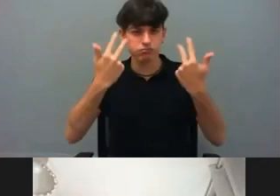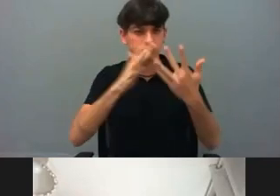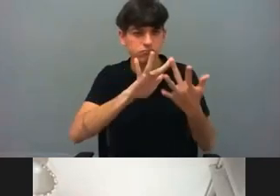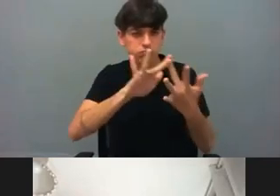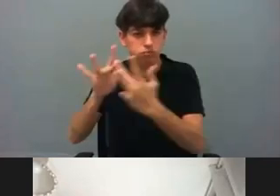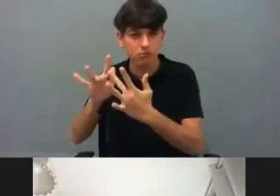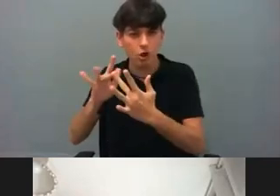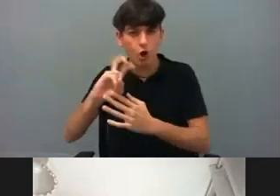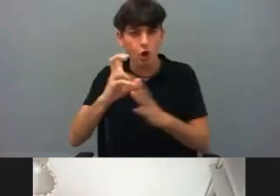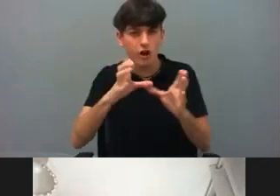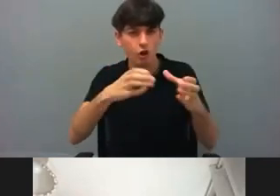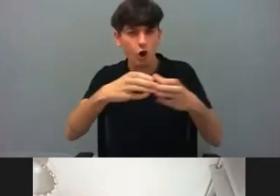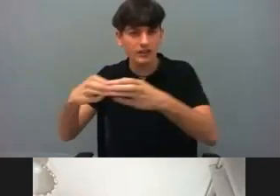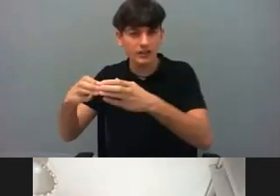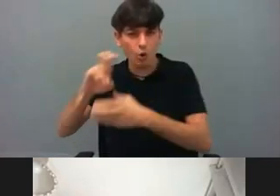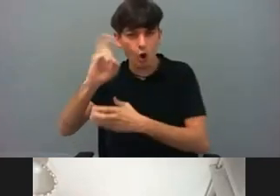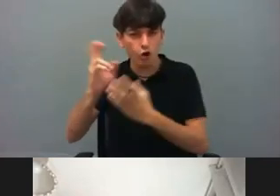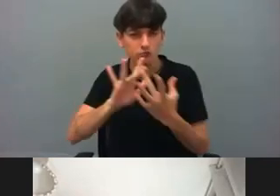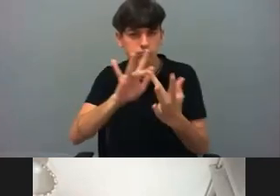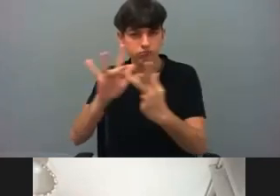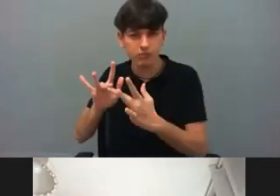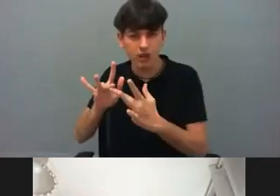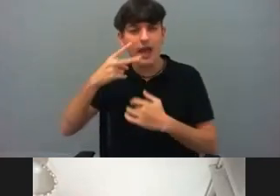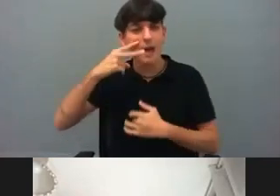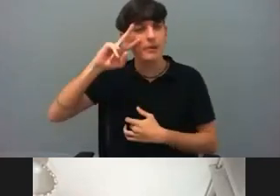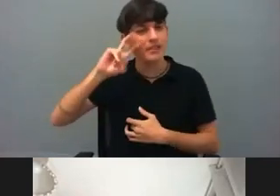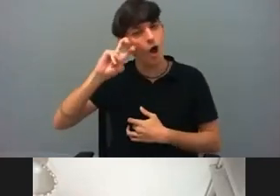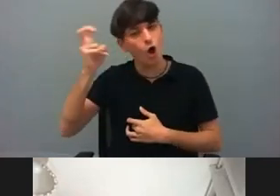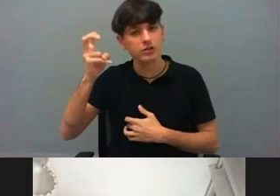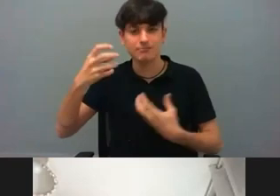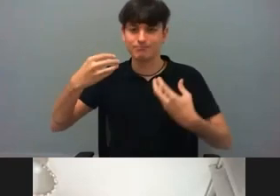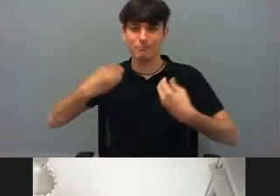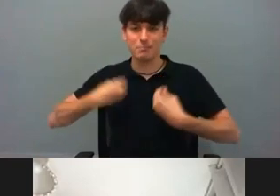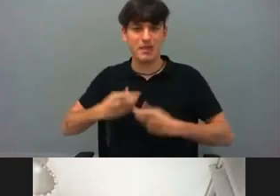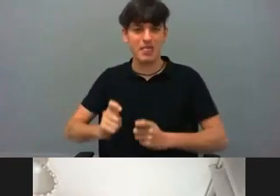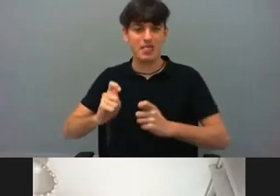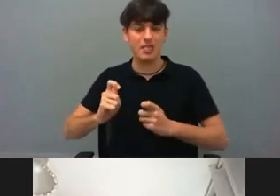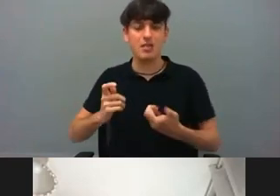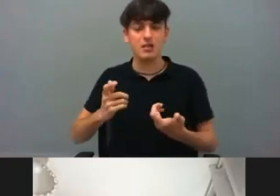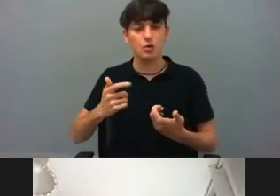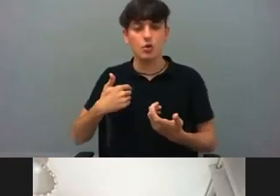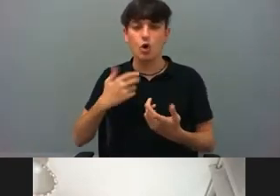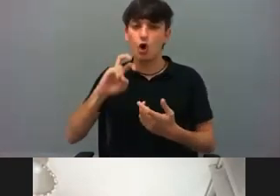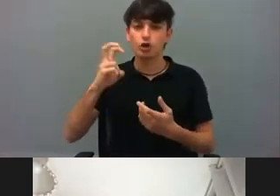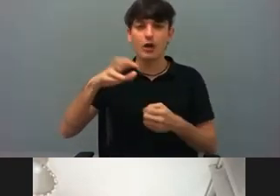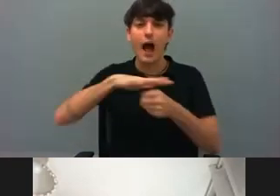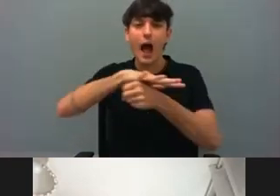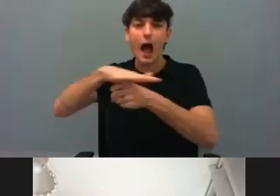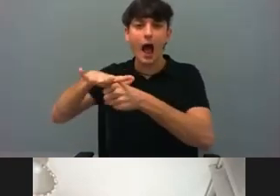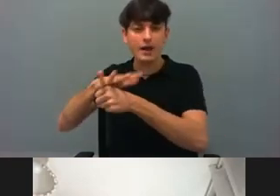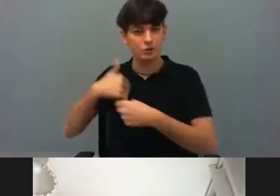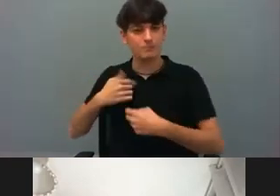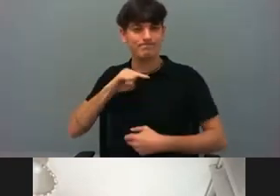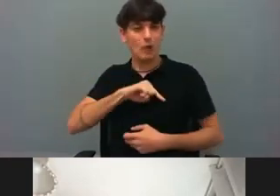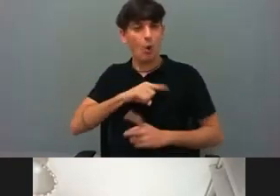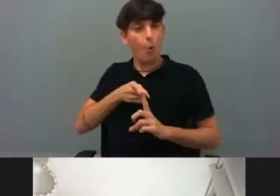colectivos, vivir otras experiencias, sentirme útil en otros campos, no